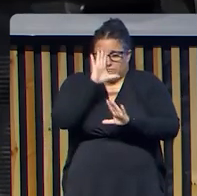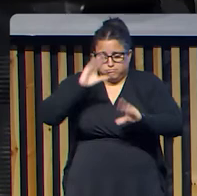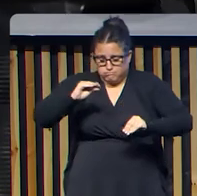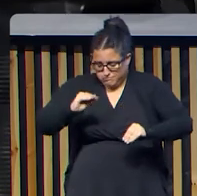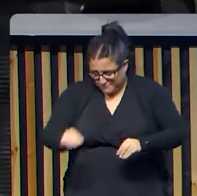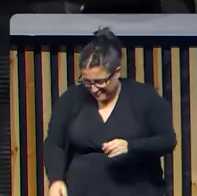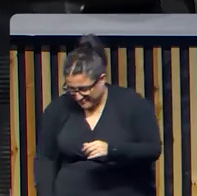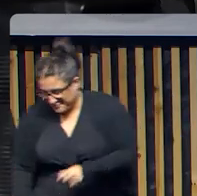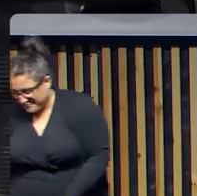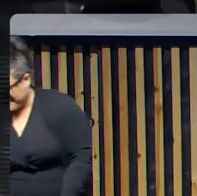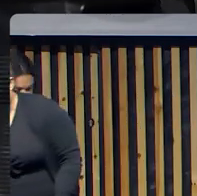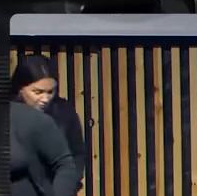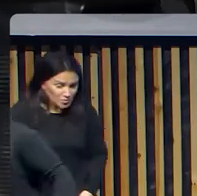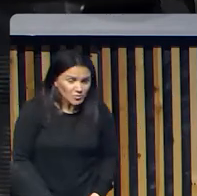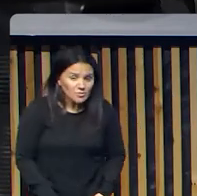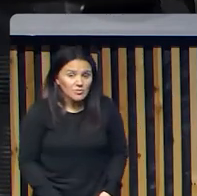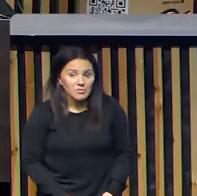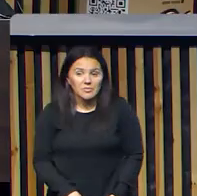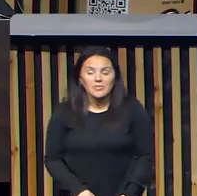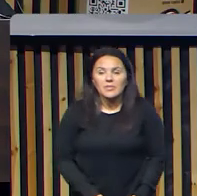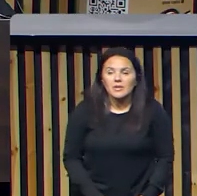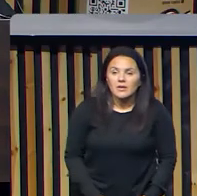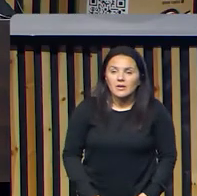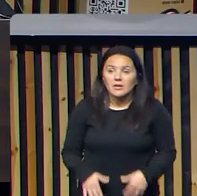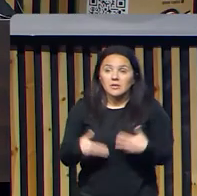Y qué ocurre que